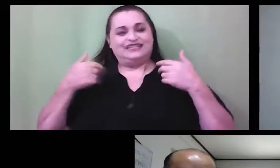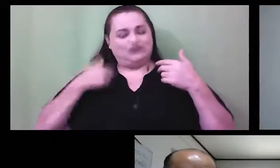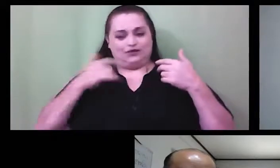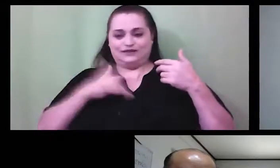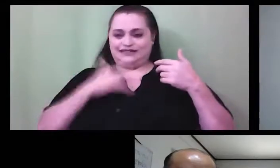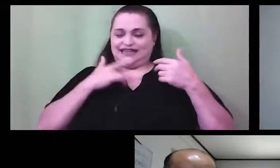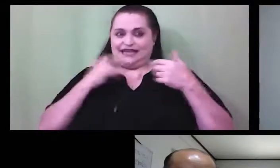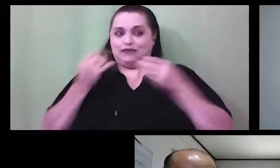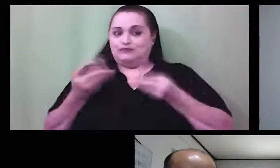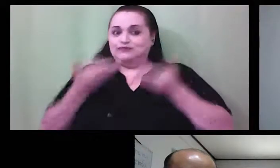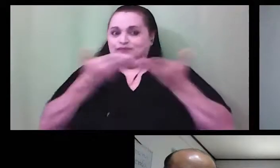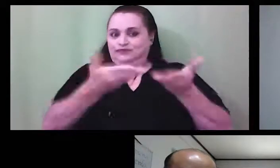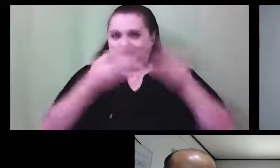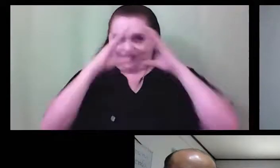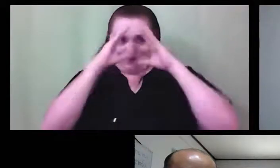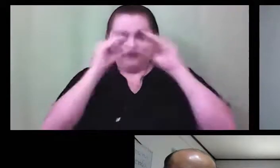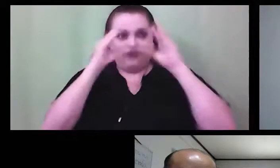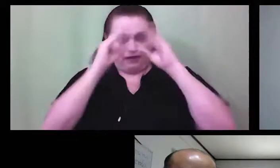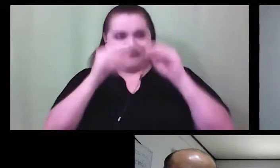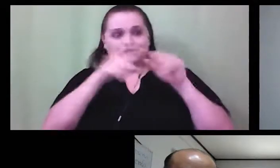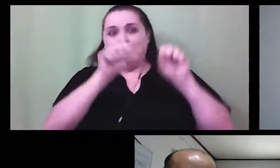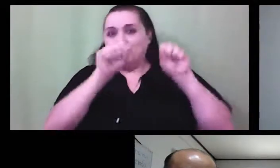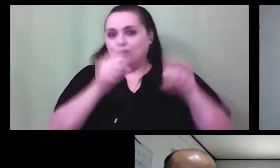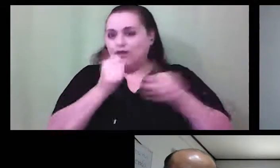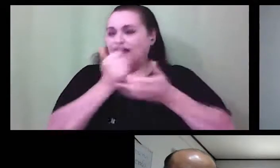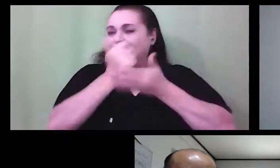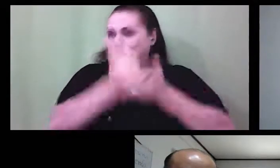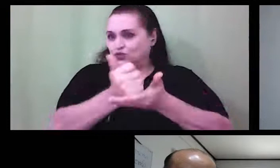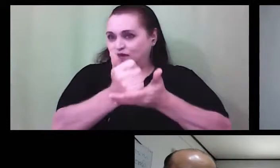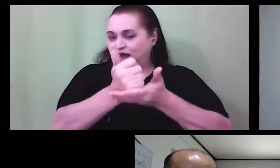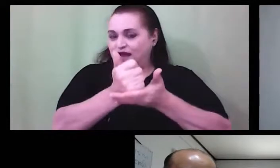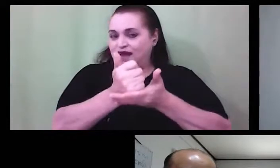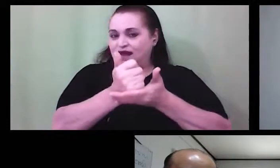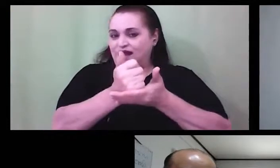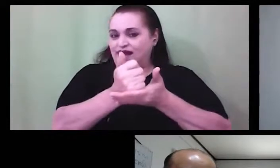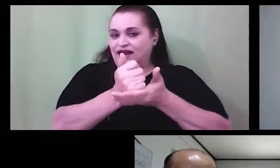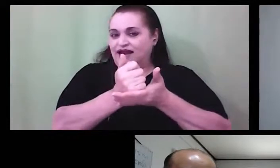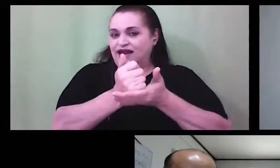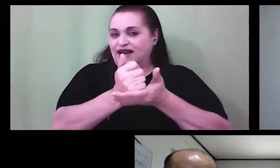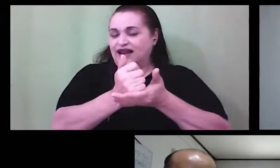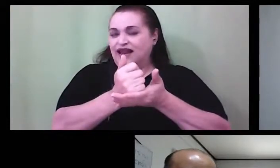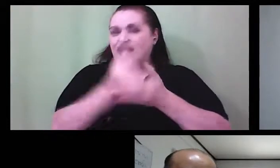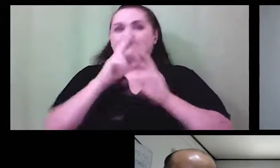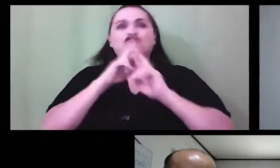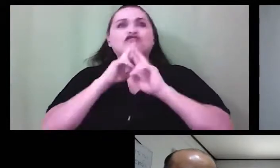mucha información que le podía ayudar y iba a aportar, la respuesta fue negativa,